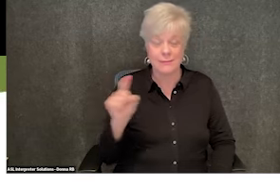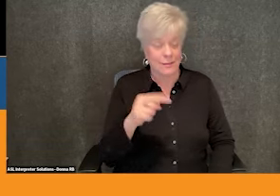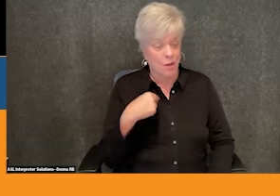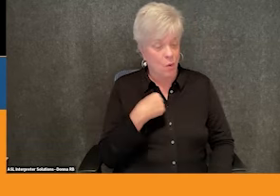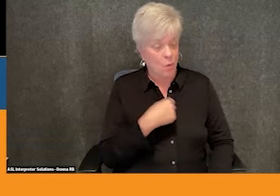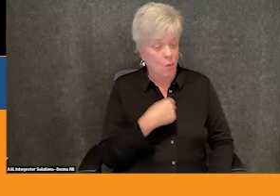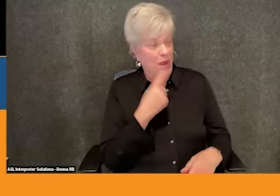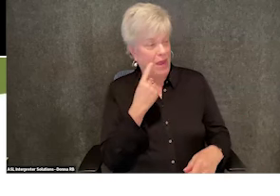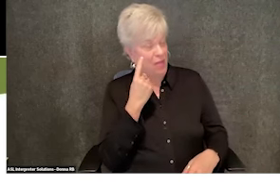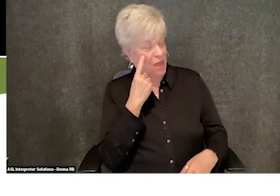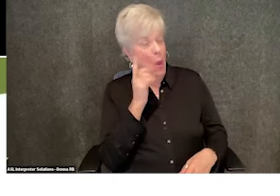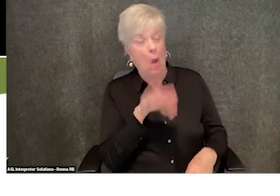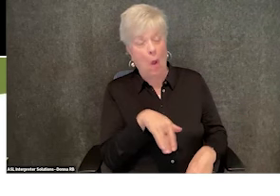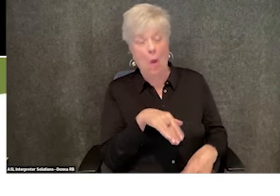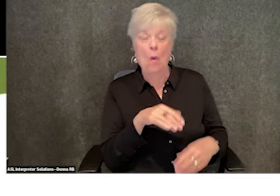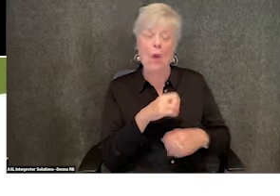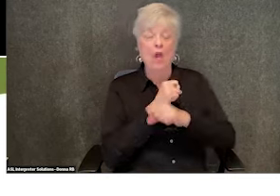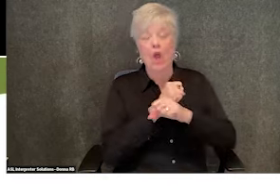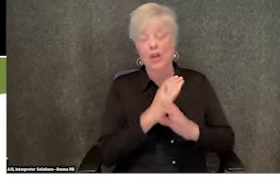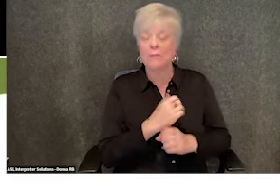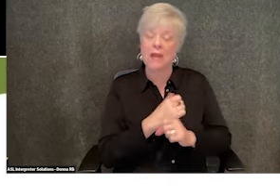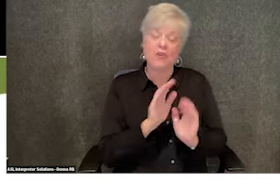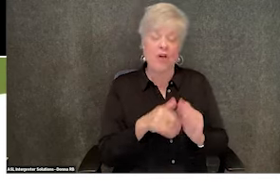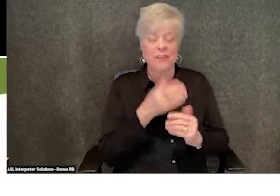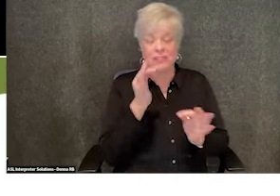en cuenta. Tiene que ser esto así.